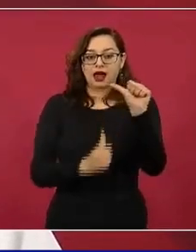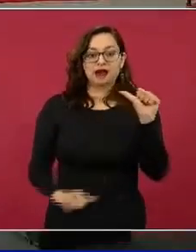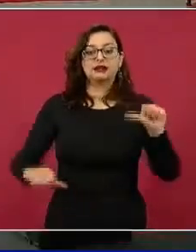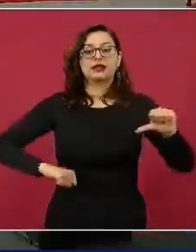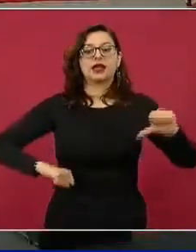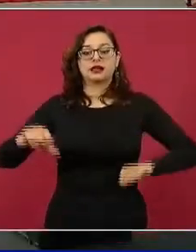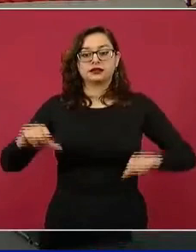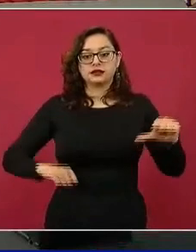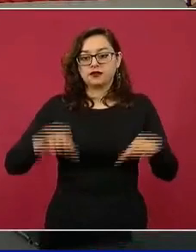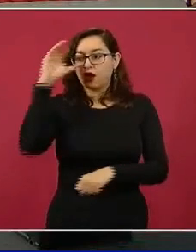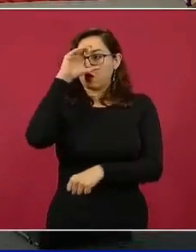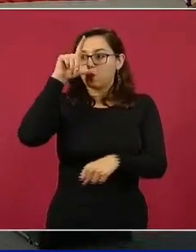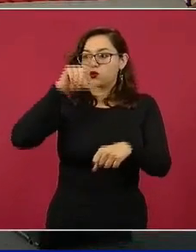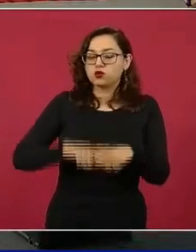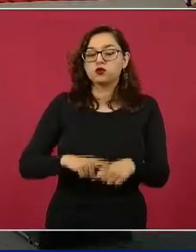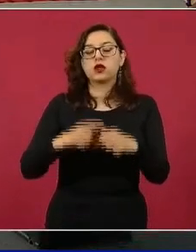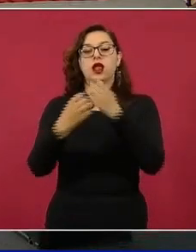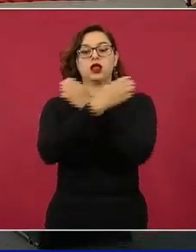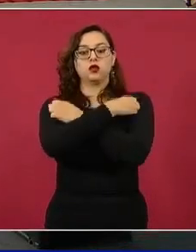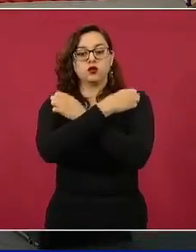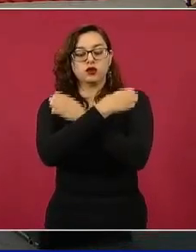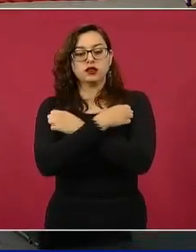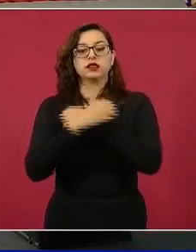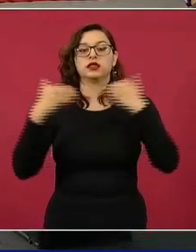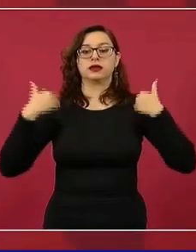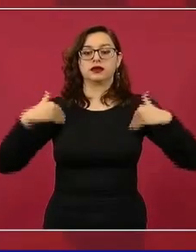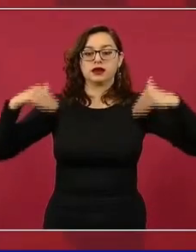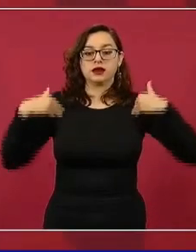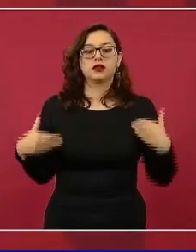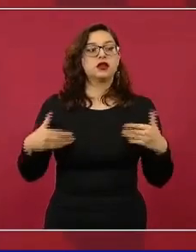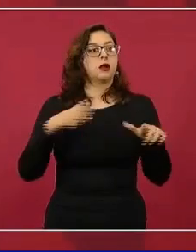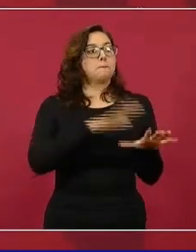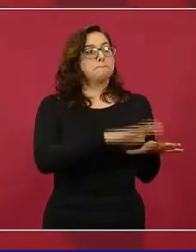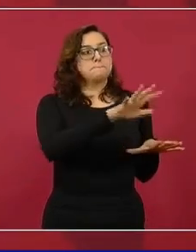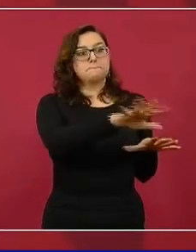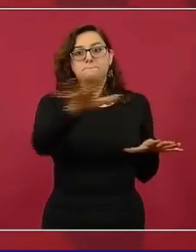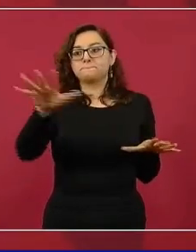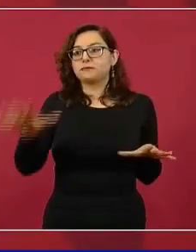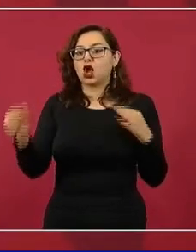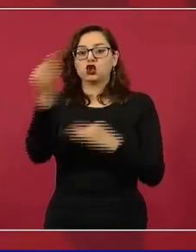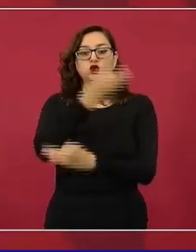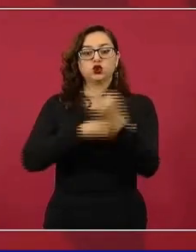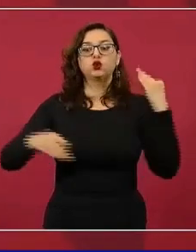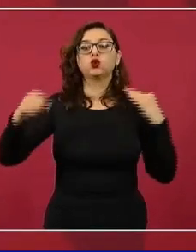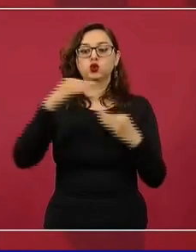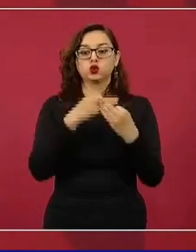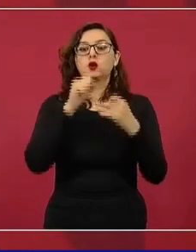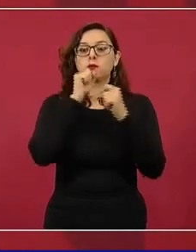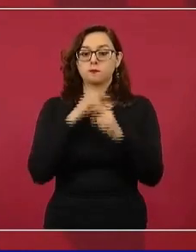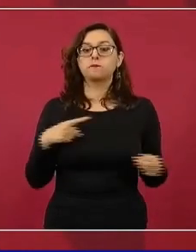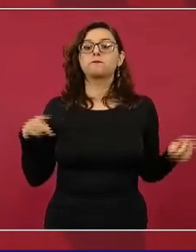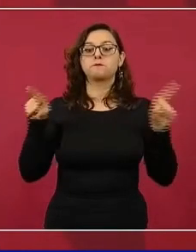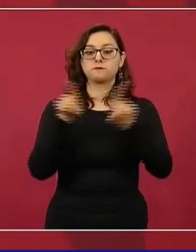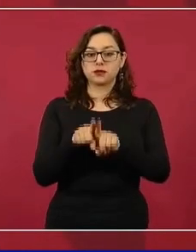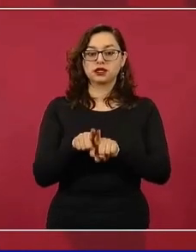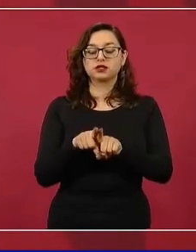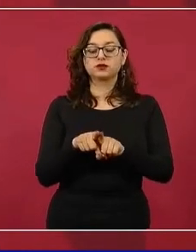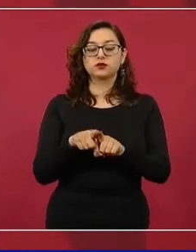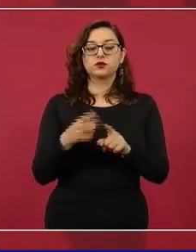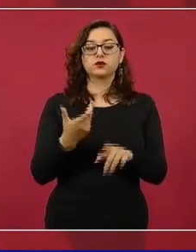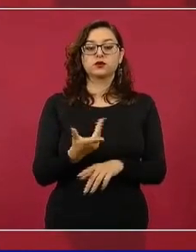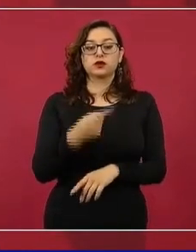culturales, académicas y recreativas en todas las secciones petroleras. Pugnaremos por revertir el acuerdo que tomó